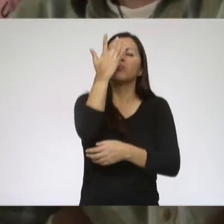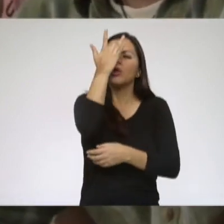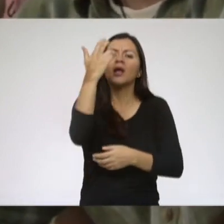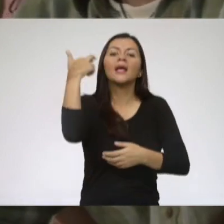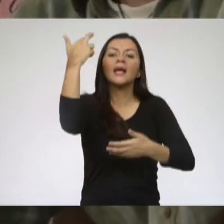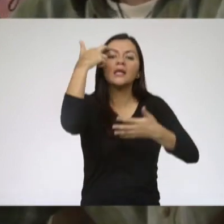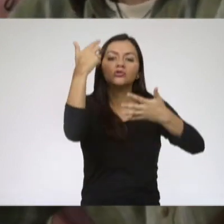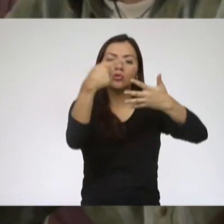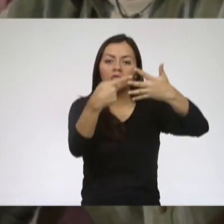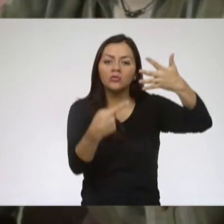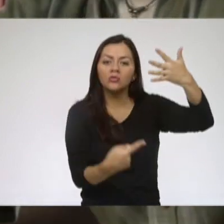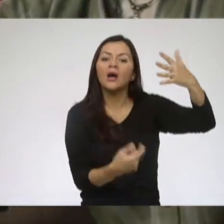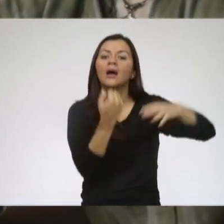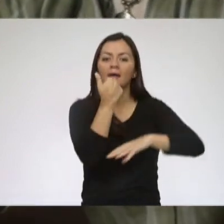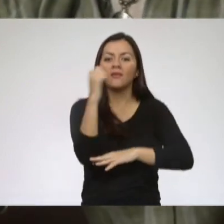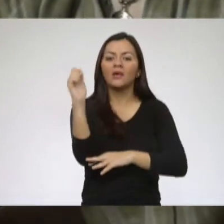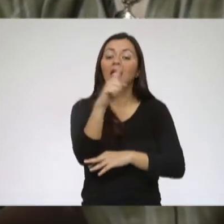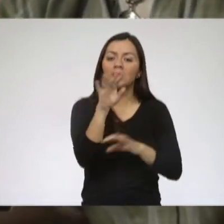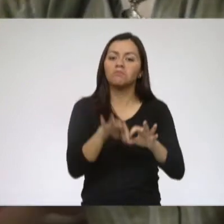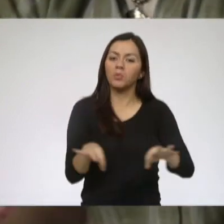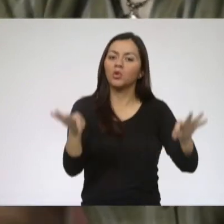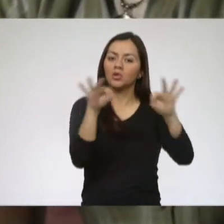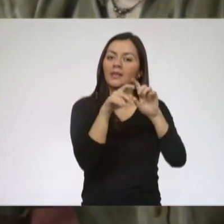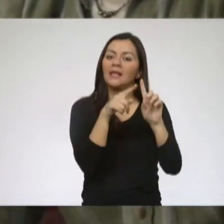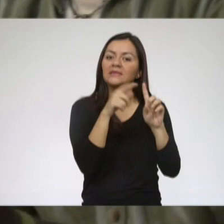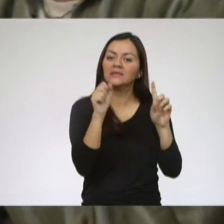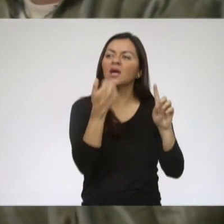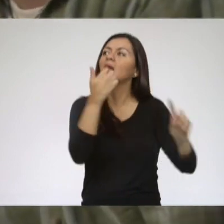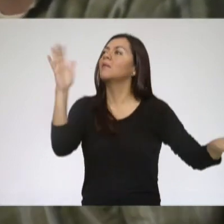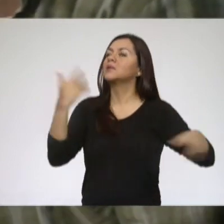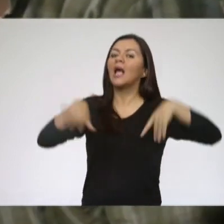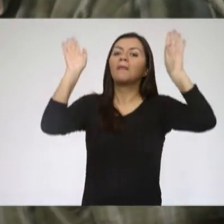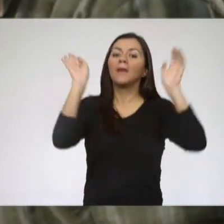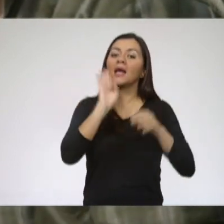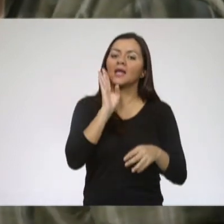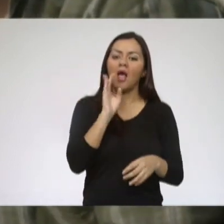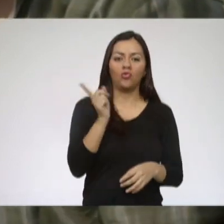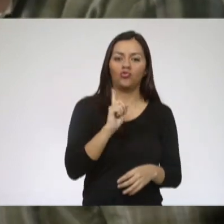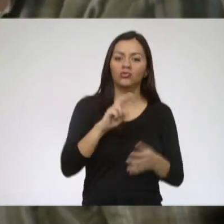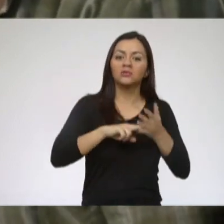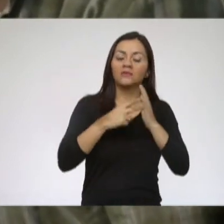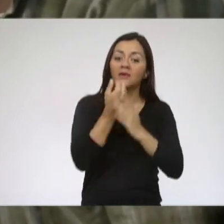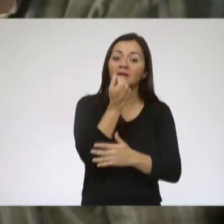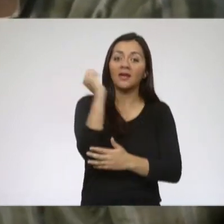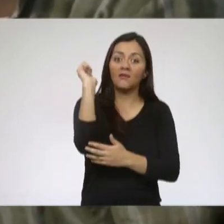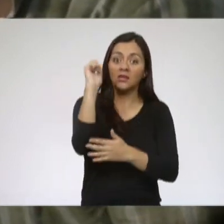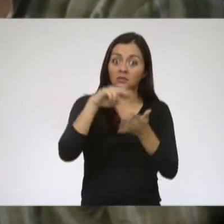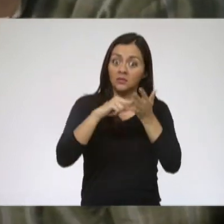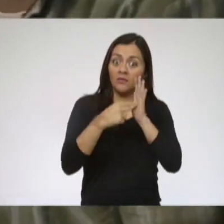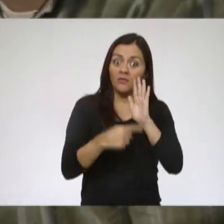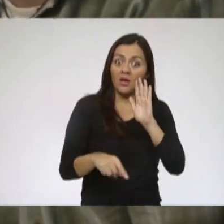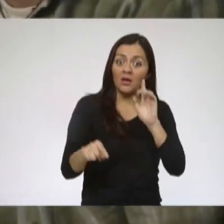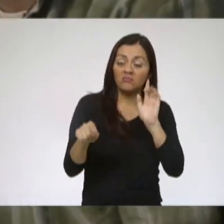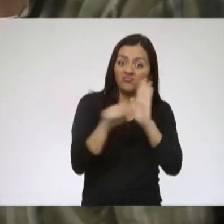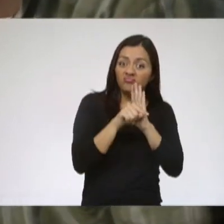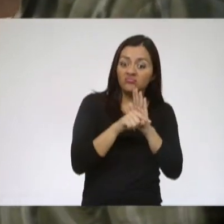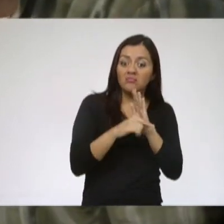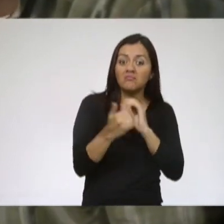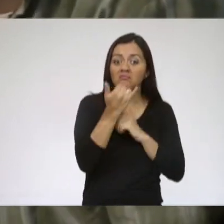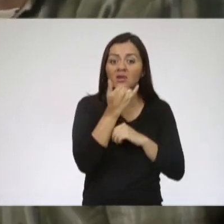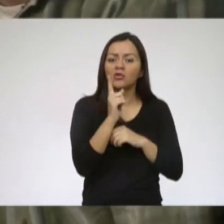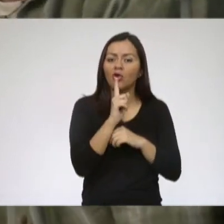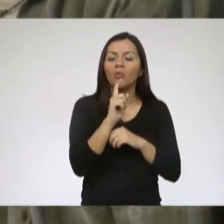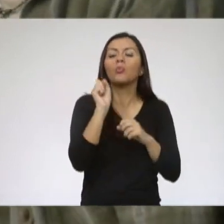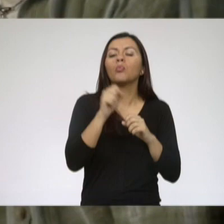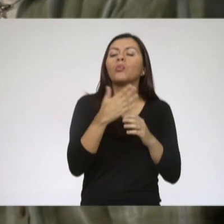defender lo que pensamos. Eso es lo más importante que tenemos. La rebeldía no necesariamente no significa que estés haciendo algo mal. Puedes ser rebelde por defender una buena